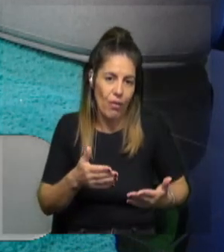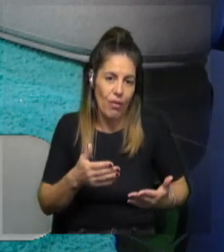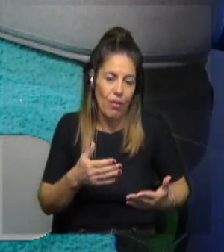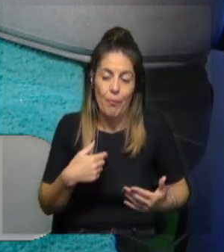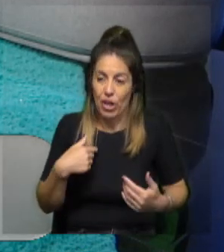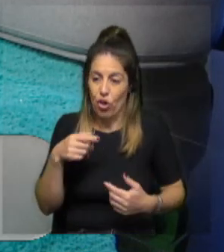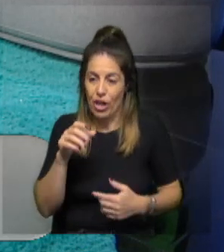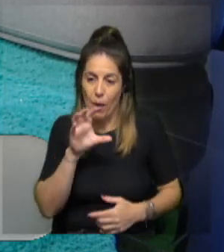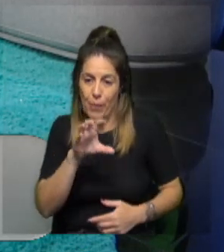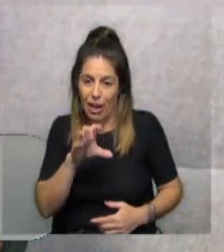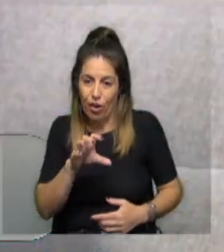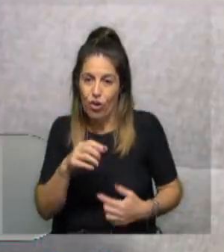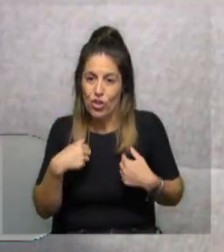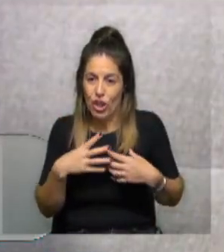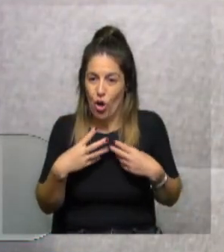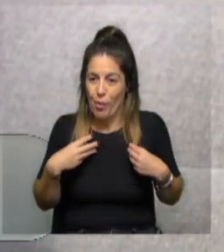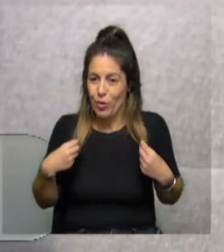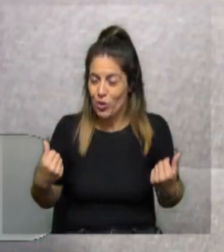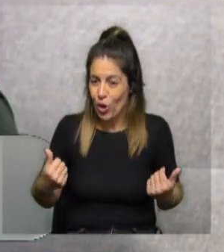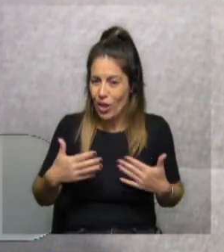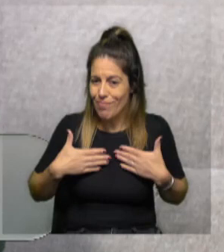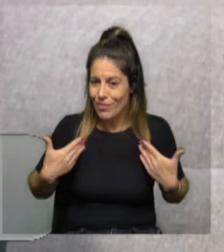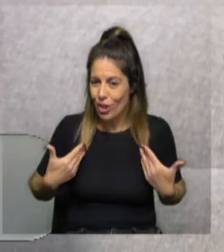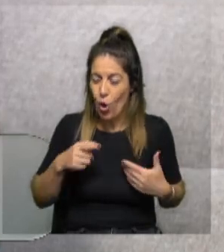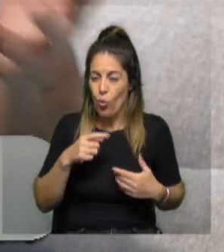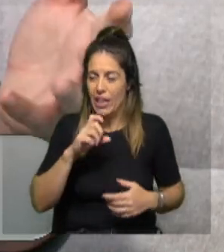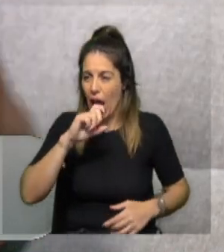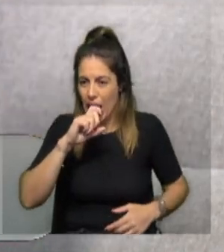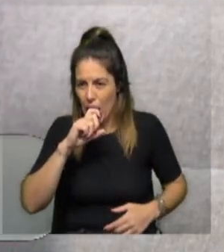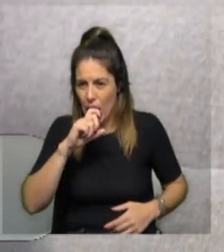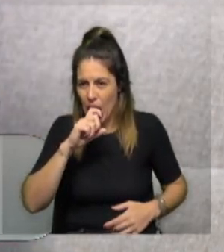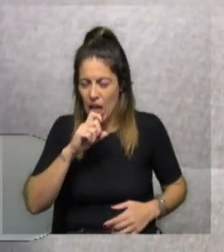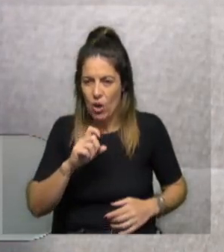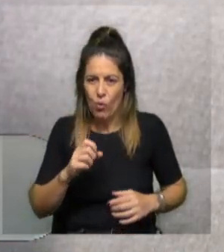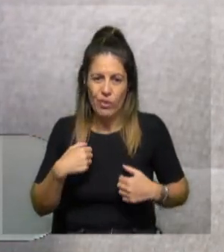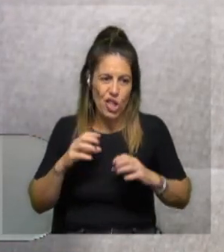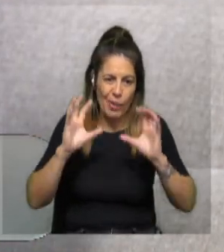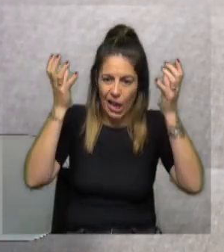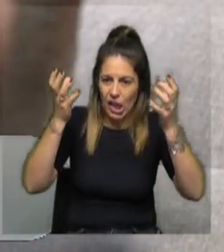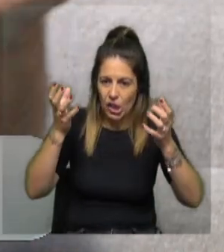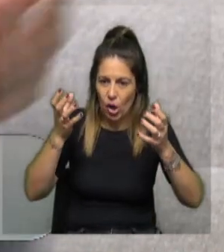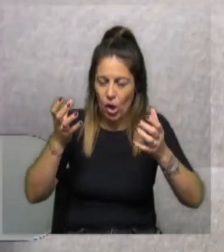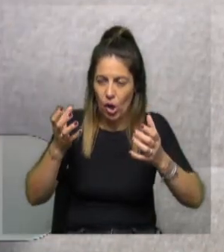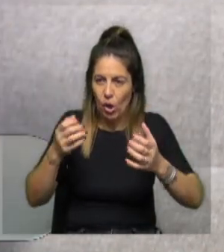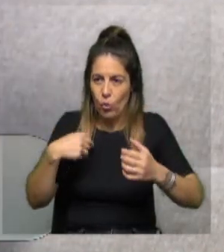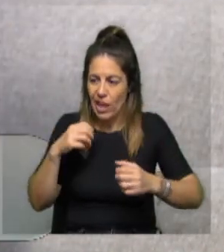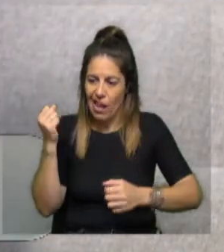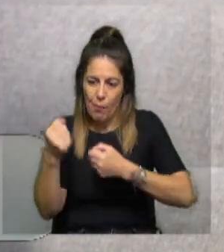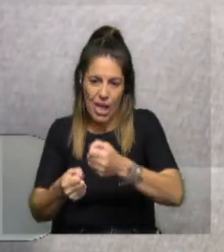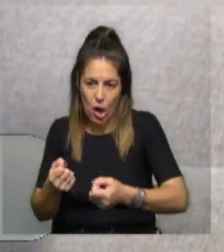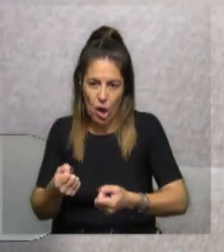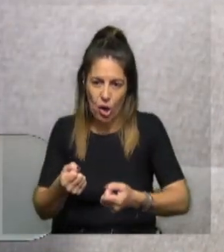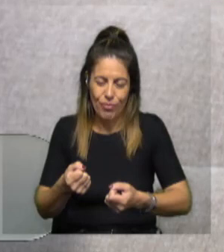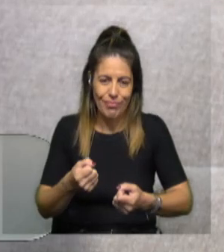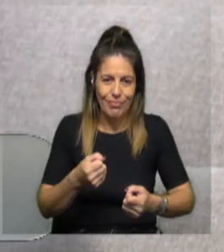con el perro. Un día me enojo, un día lo echo, un día me caliento, un día le pego, y después el perro, el arma no se modifica mediante el vínculo que uno